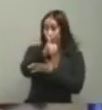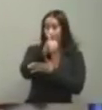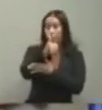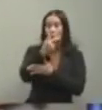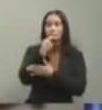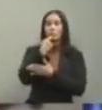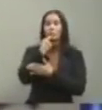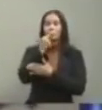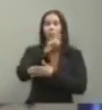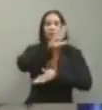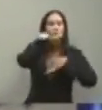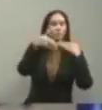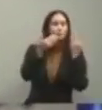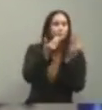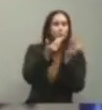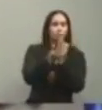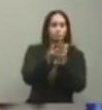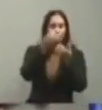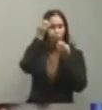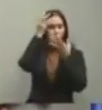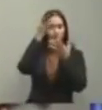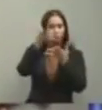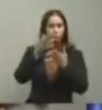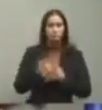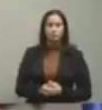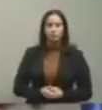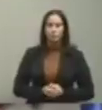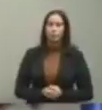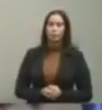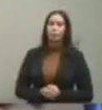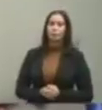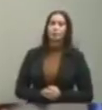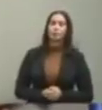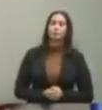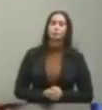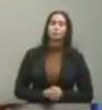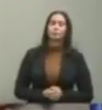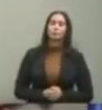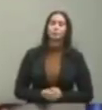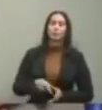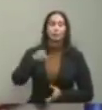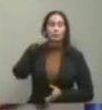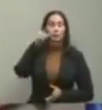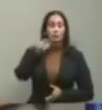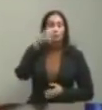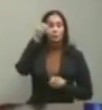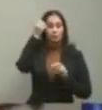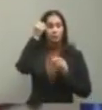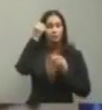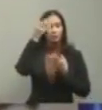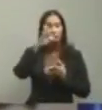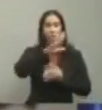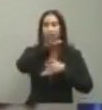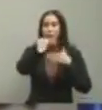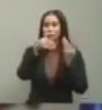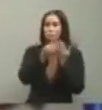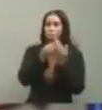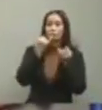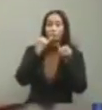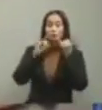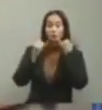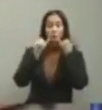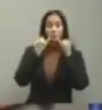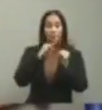notificado a toda la sociedad dominicana con esto queremos poner al día a toda la opinión pública y